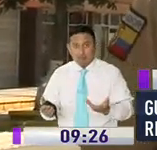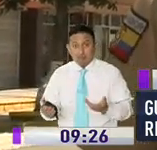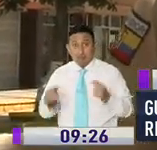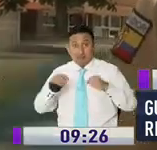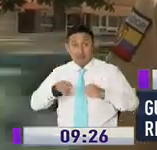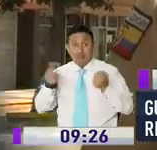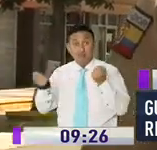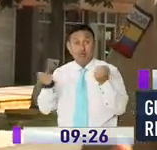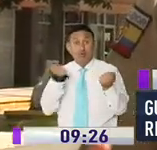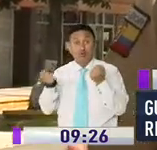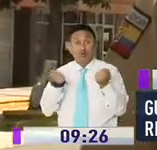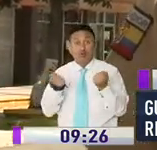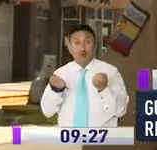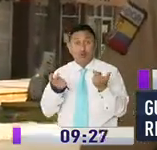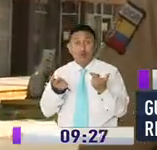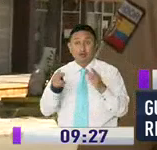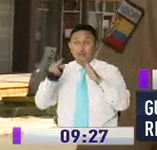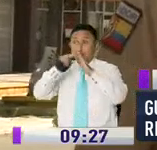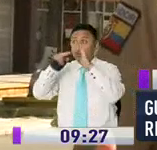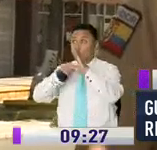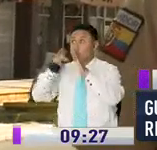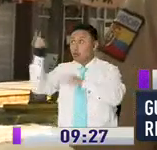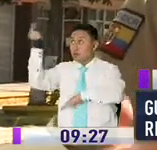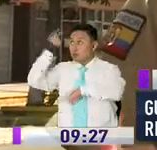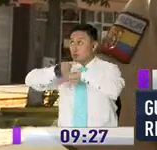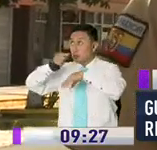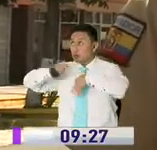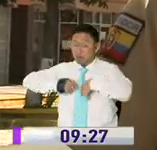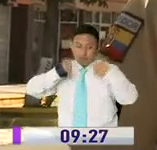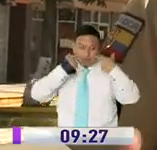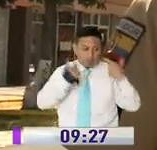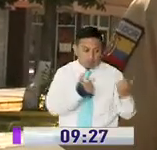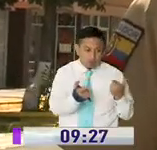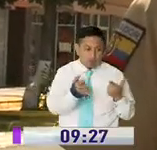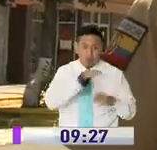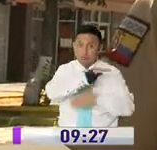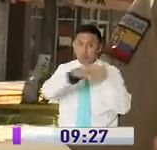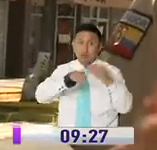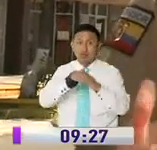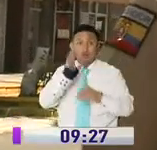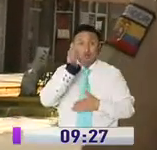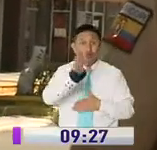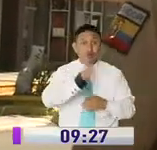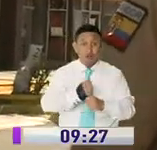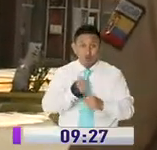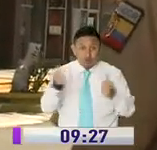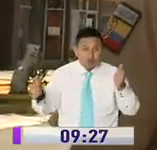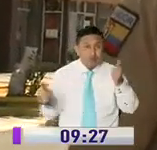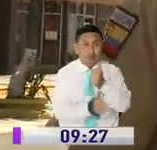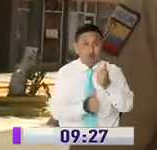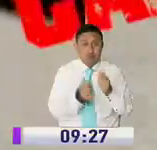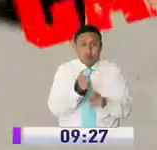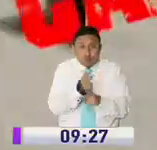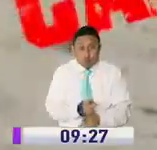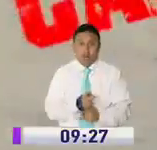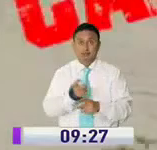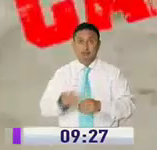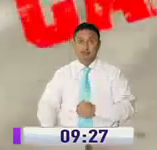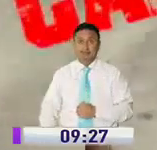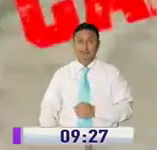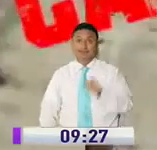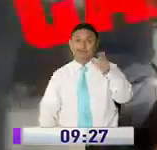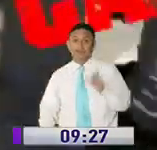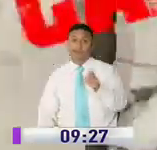del control de las medidas restrictivas que están dictadas para salvaguardar la salud de todos los ciudadanos. Los